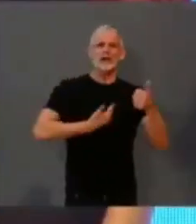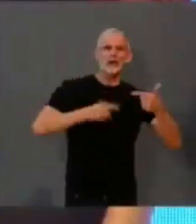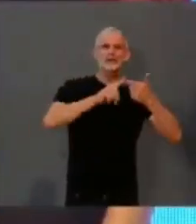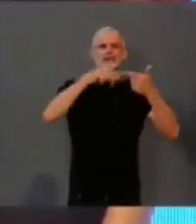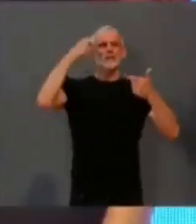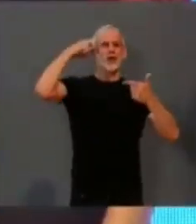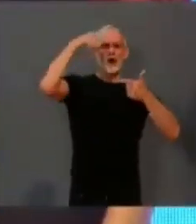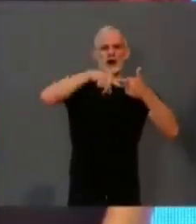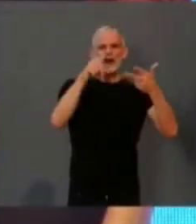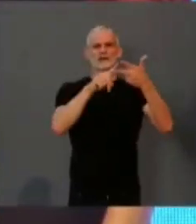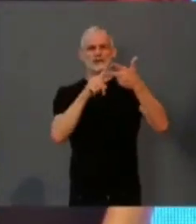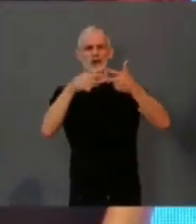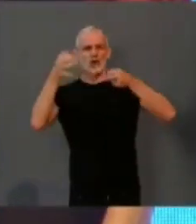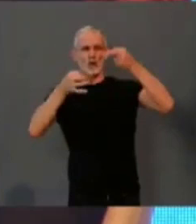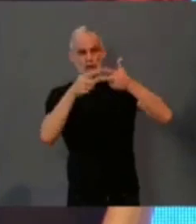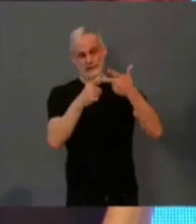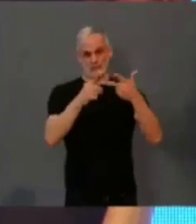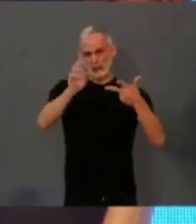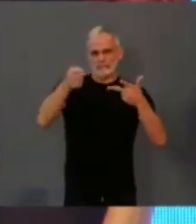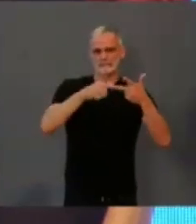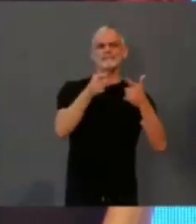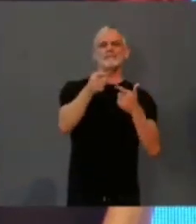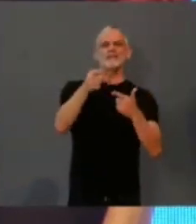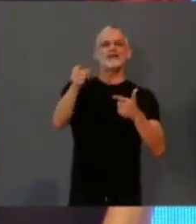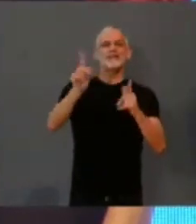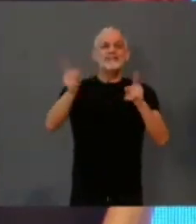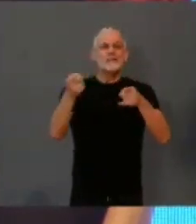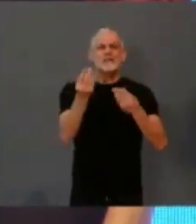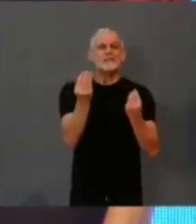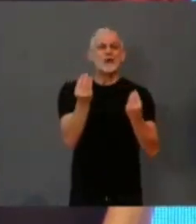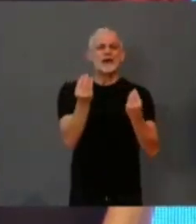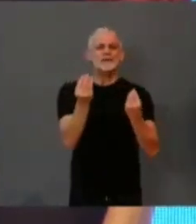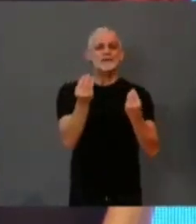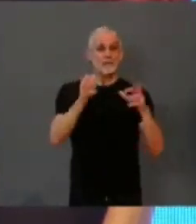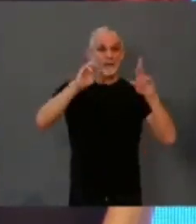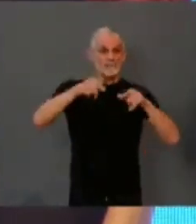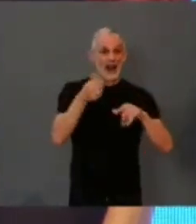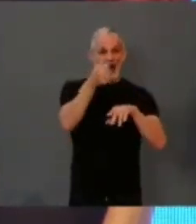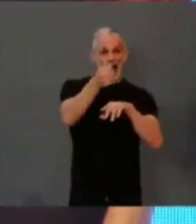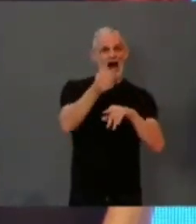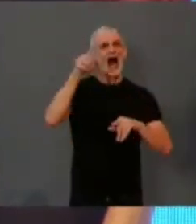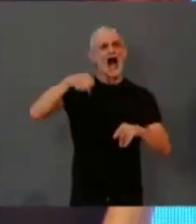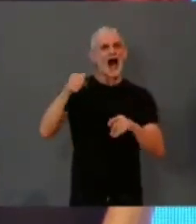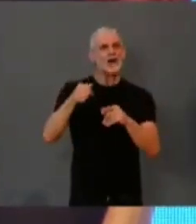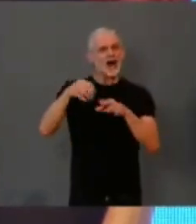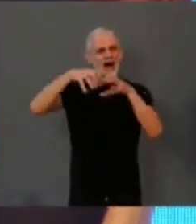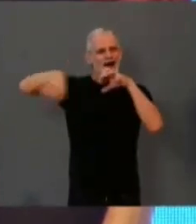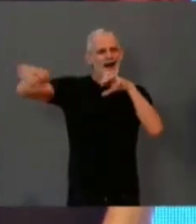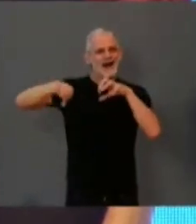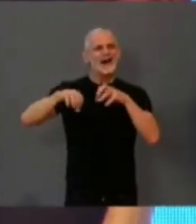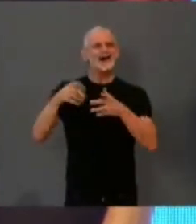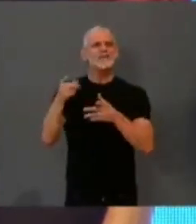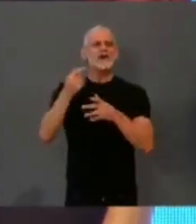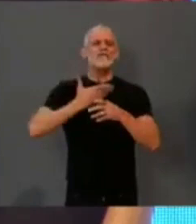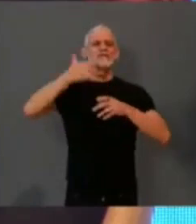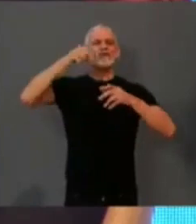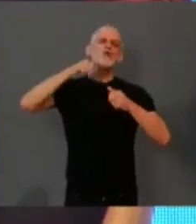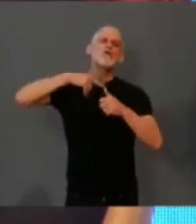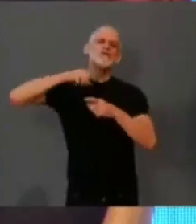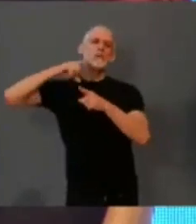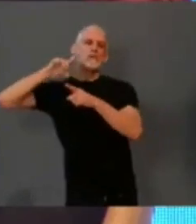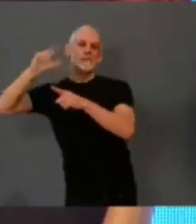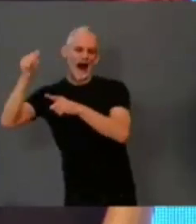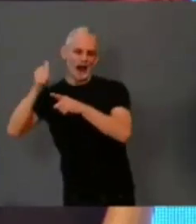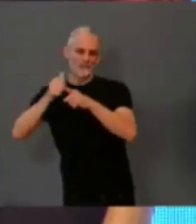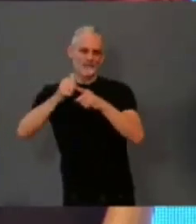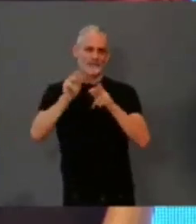el poder legislativo y segundo porque se sumó al plan a el fondo de población de Naciones Unidas Umpa